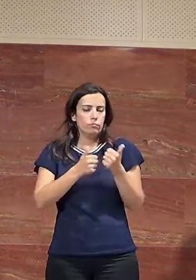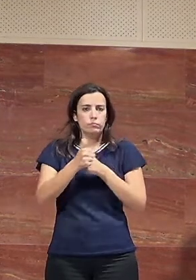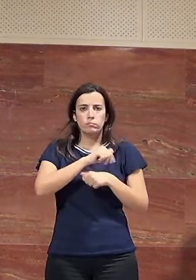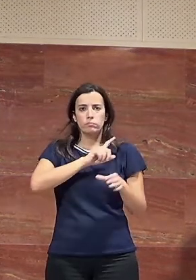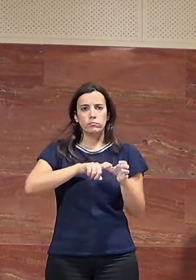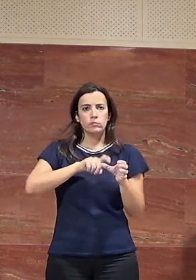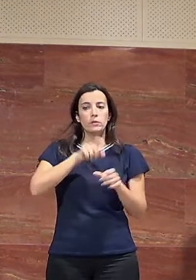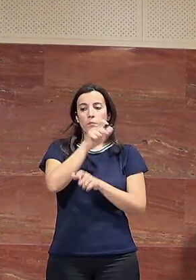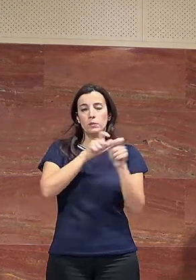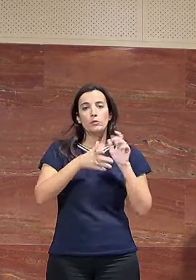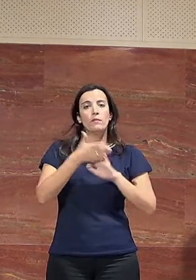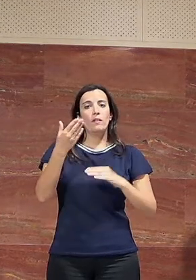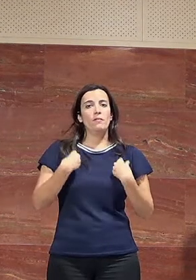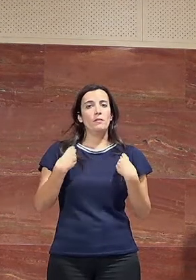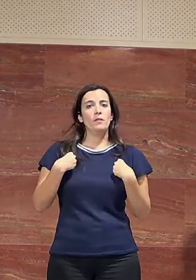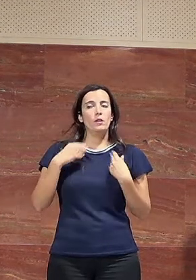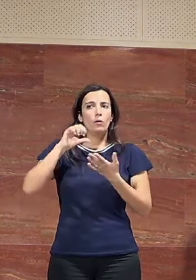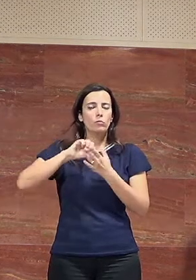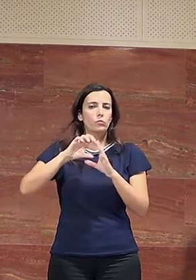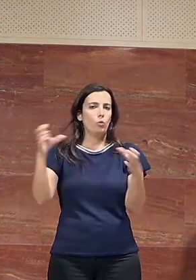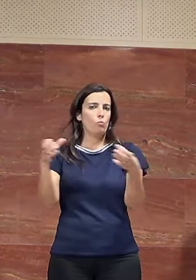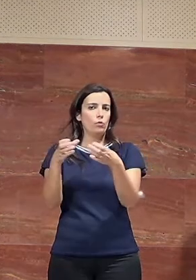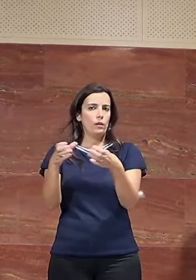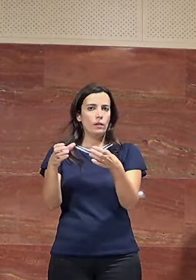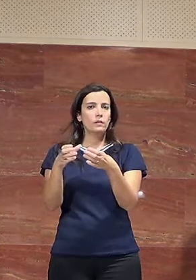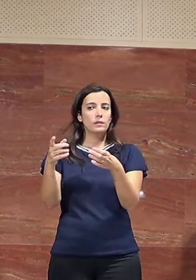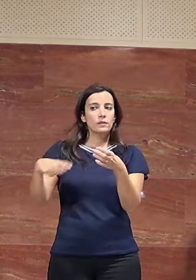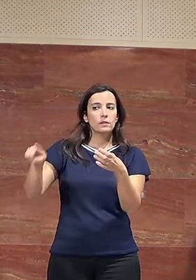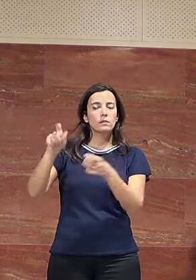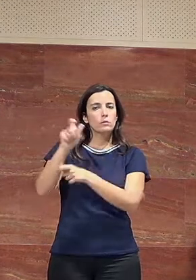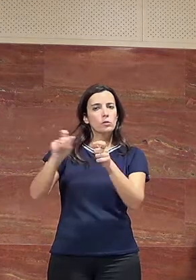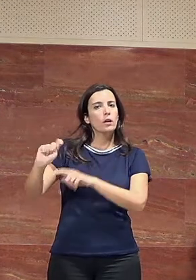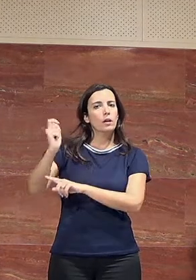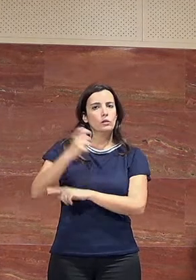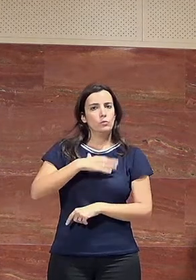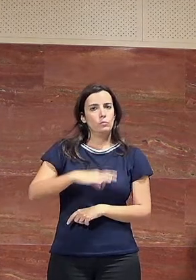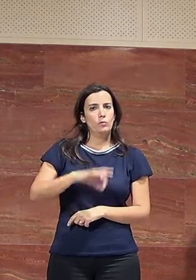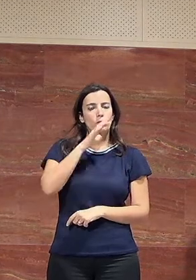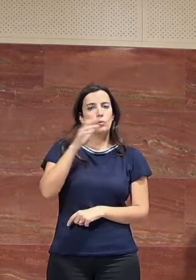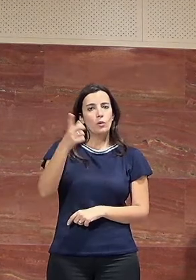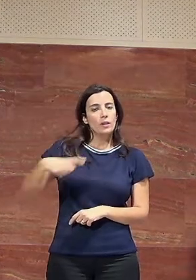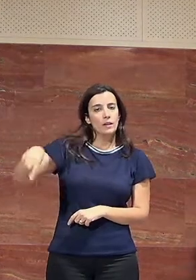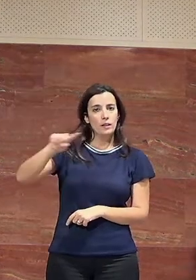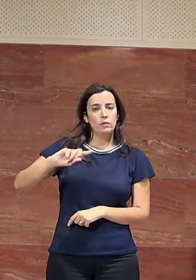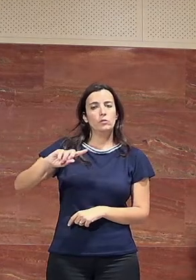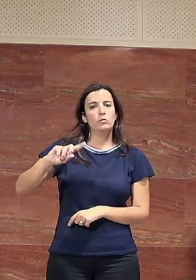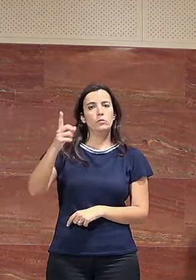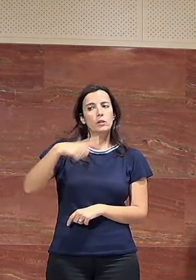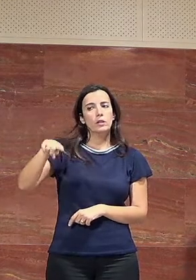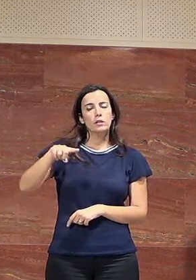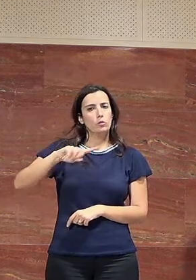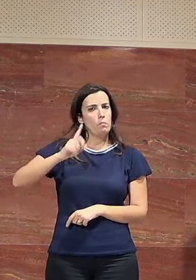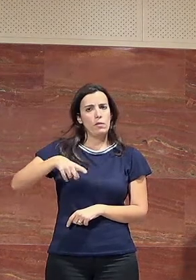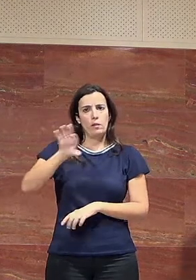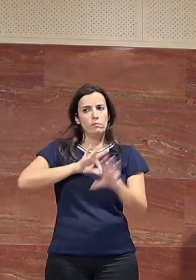vivir a un senior cohousing o a un jubilar pueden tener éxito porque ellos son los que han tomado todas las